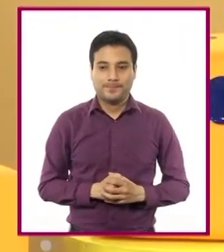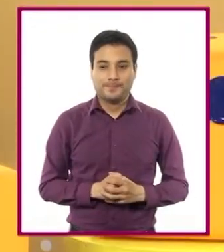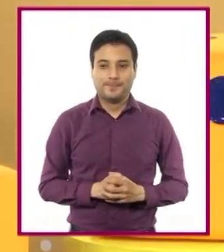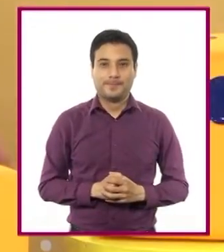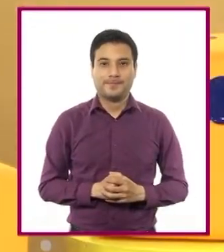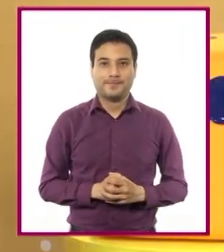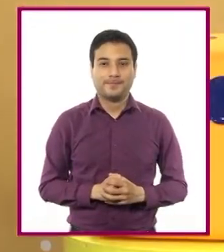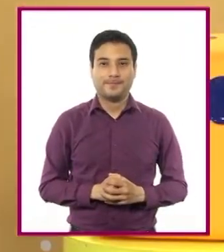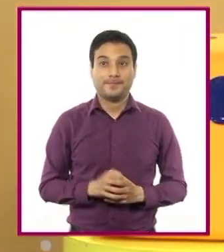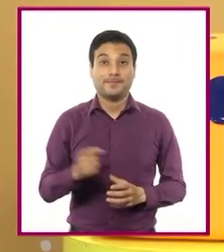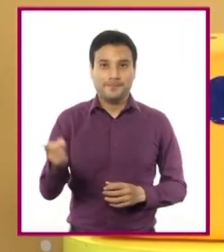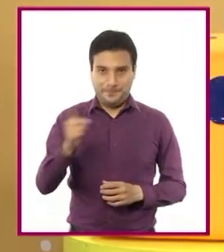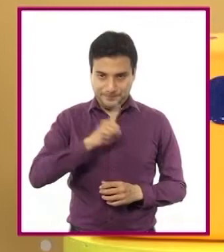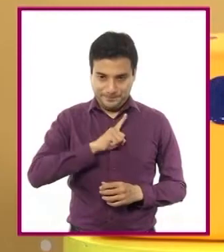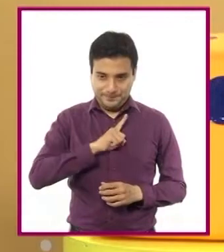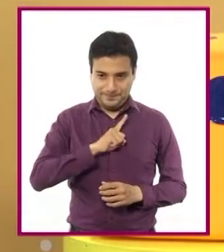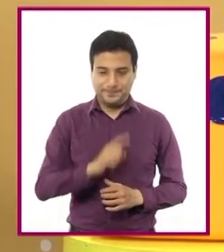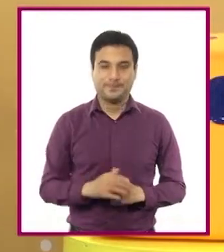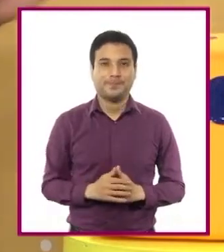Ahora es mi turno.